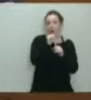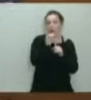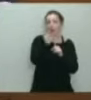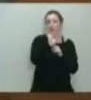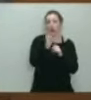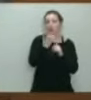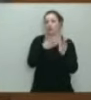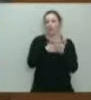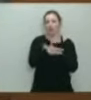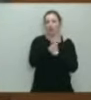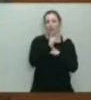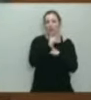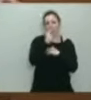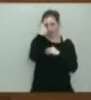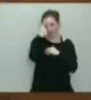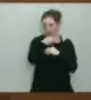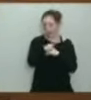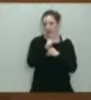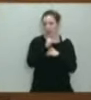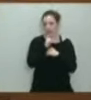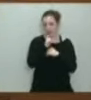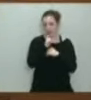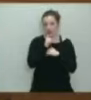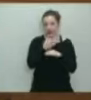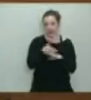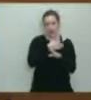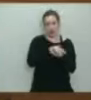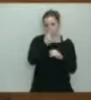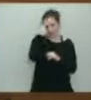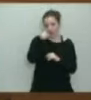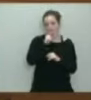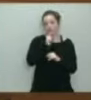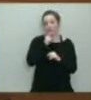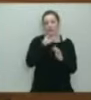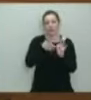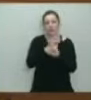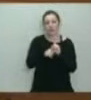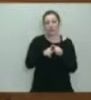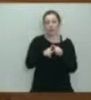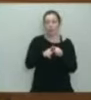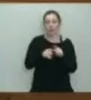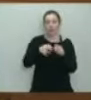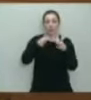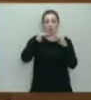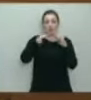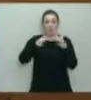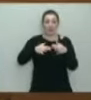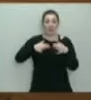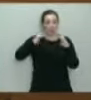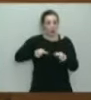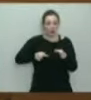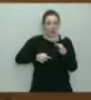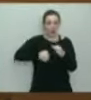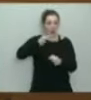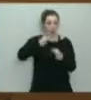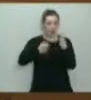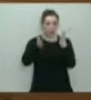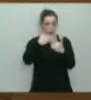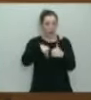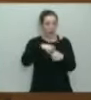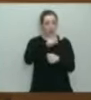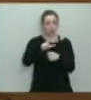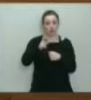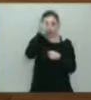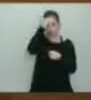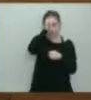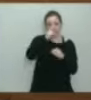francamente difícil de determinar también con carácter previo. Había una enorme inseguridad jurídica, por lo tanto, para los agricultores y ganaderos y que en